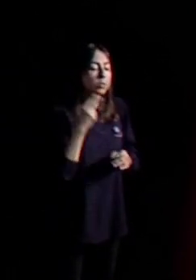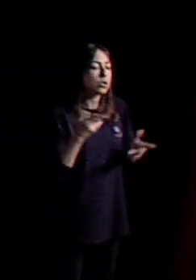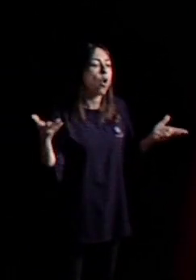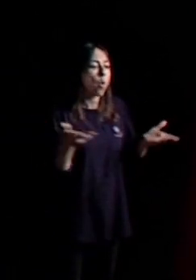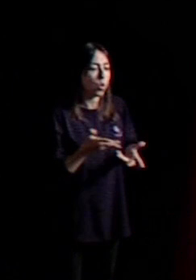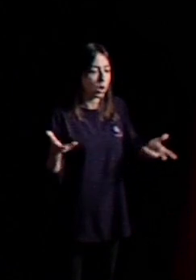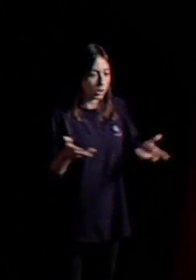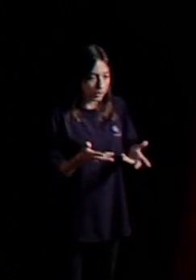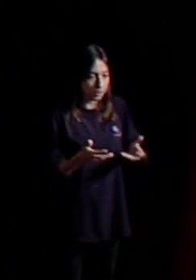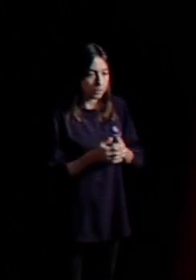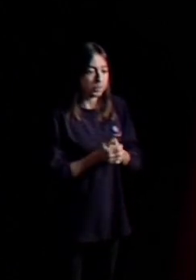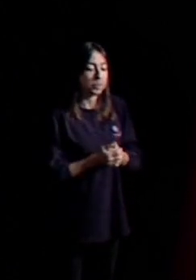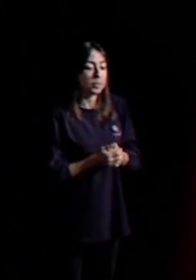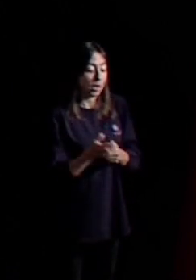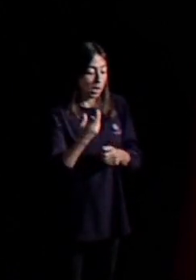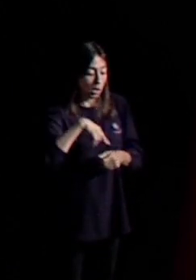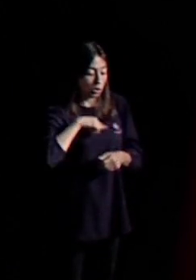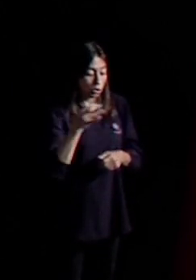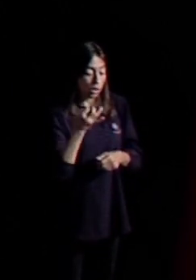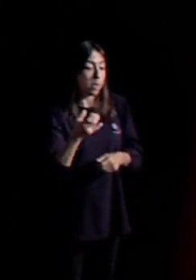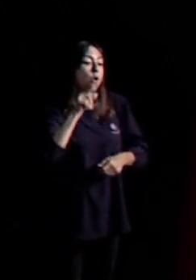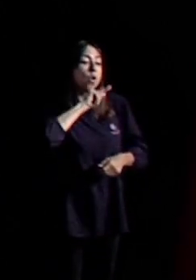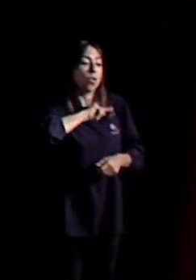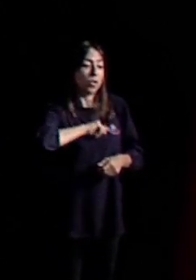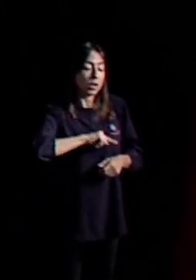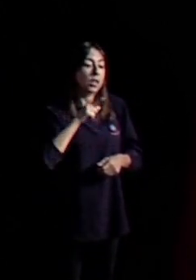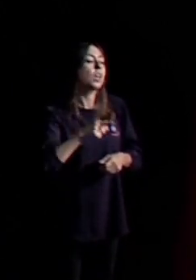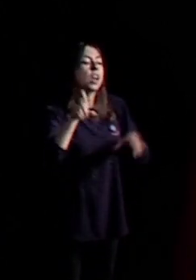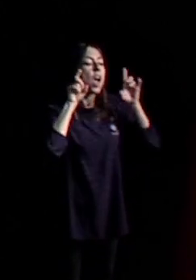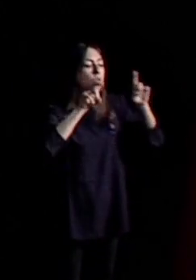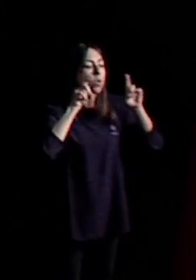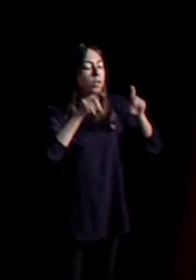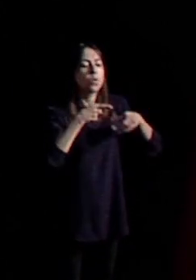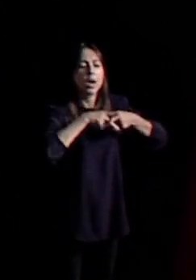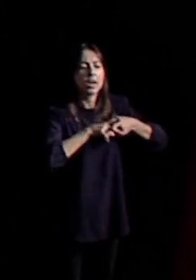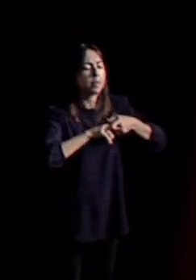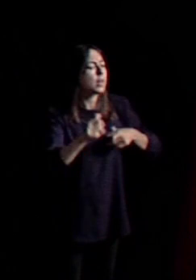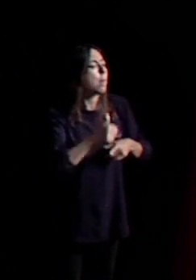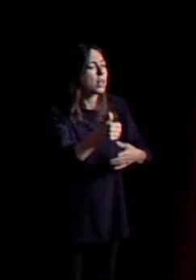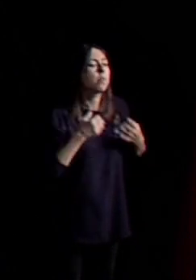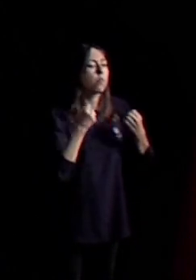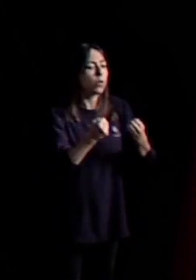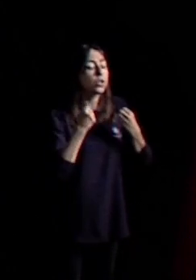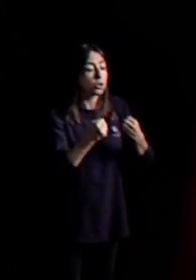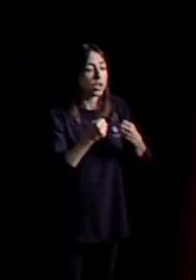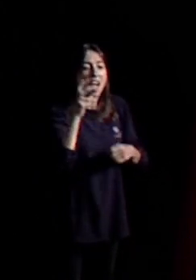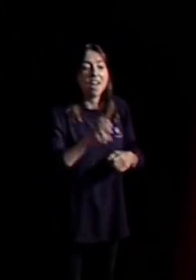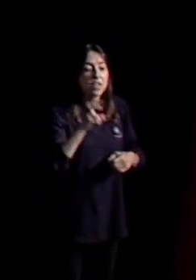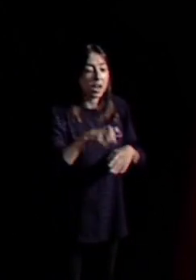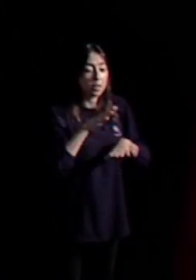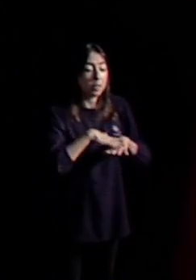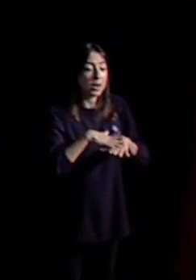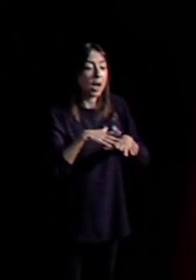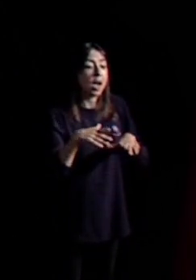urgente. Tenemos que ser conscientes de que la educación es una de las herramientas más poderosas y eficaces para